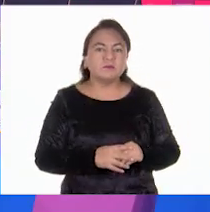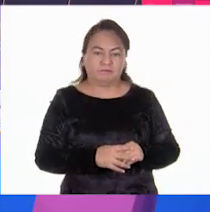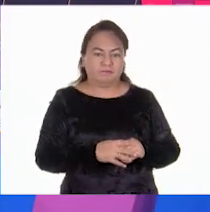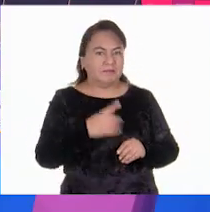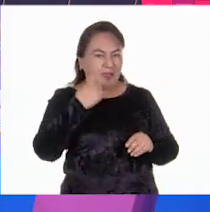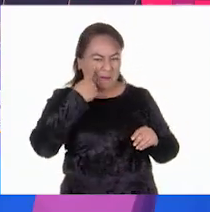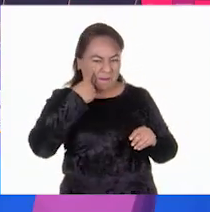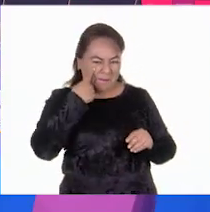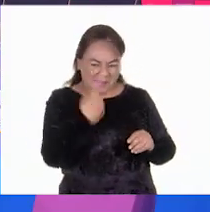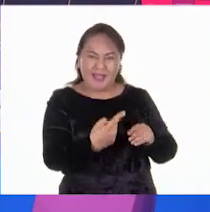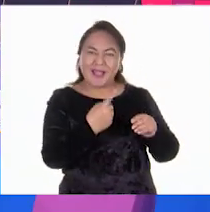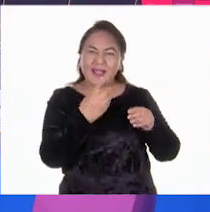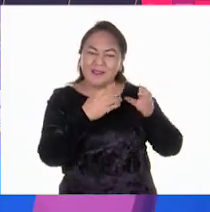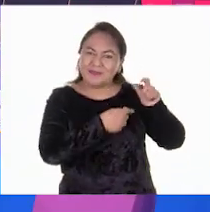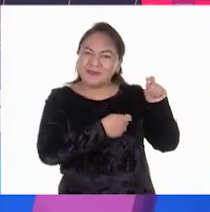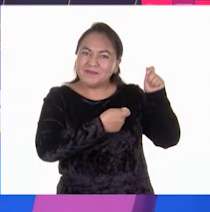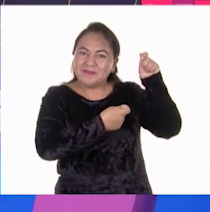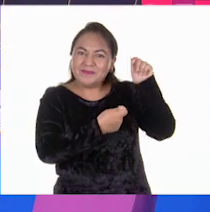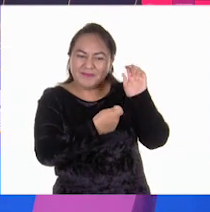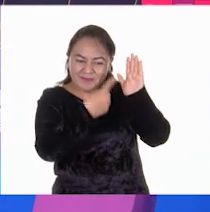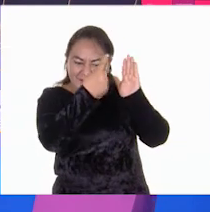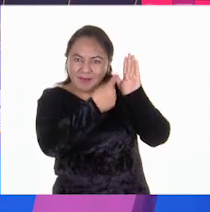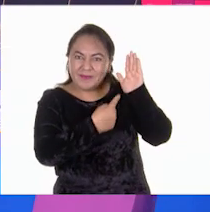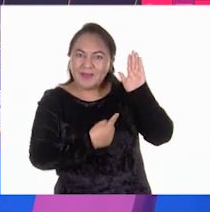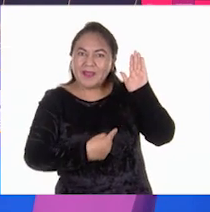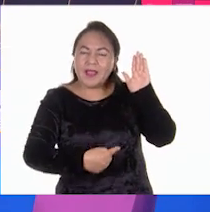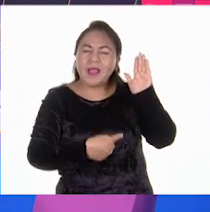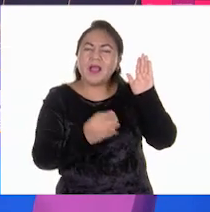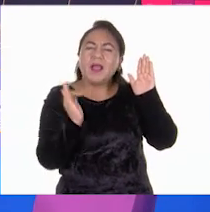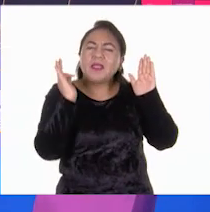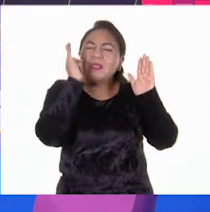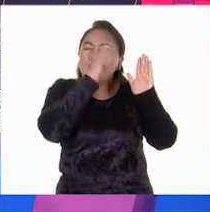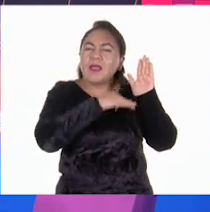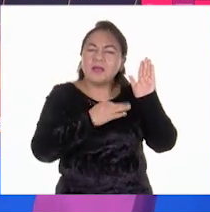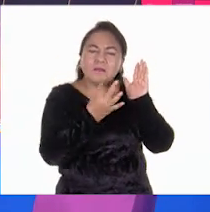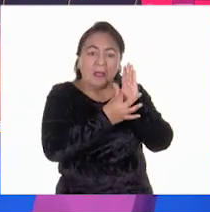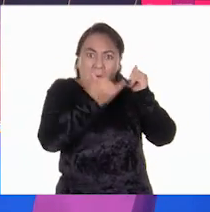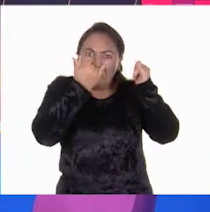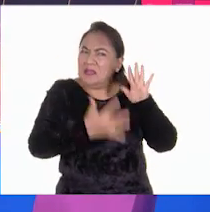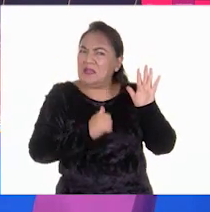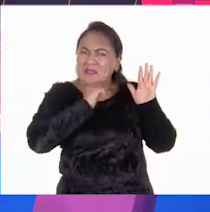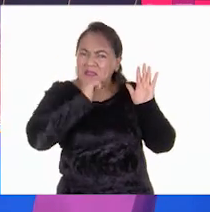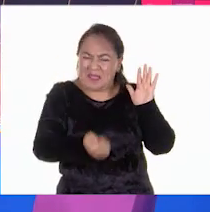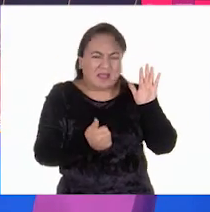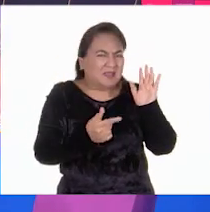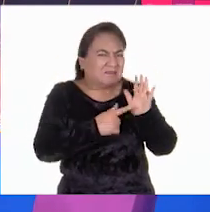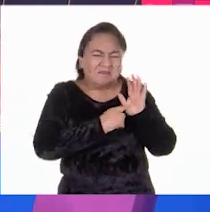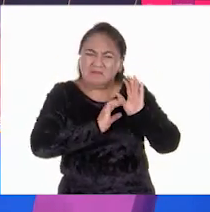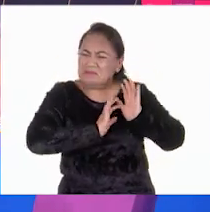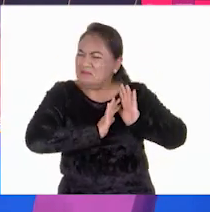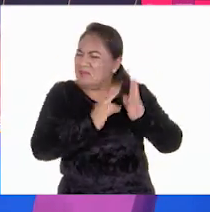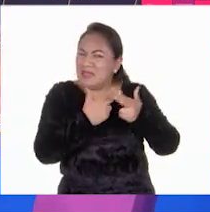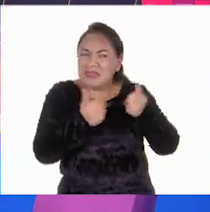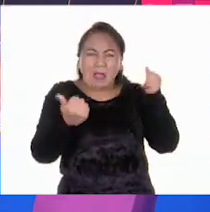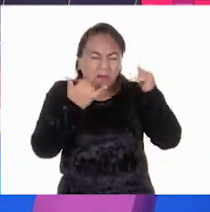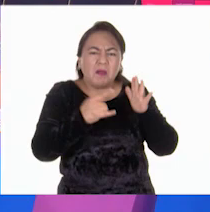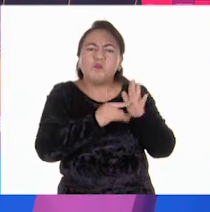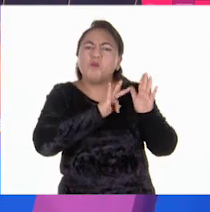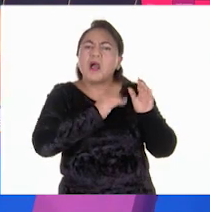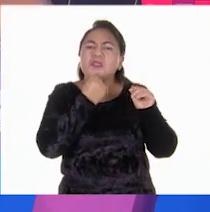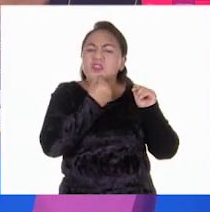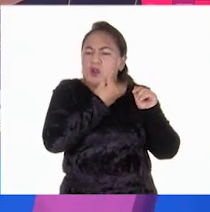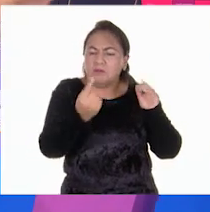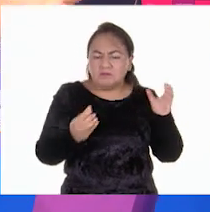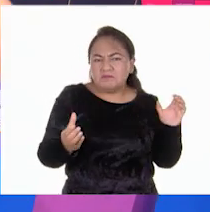qué chulada de aparato! Una estructura ligerita de metal, cero pesada. Se adapta al cuerpo de cualquier